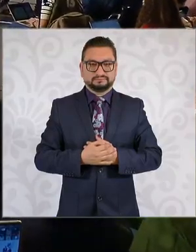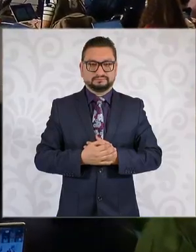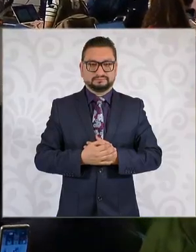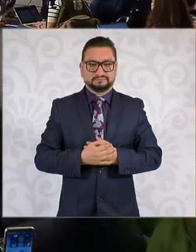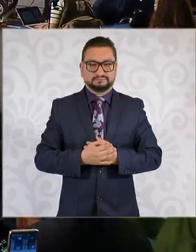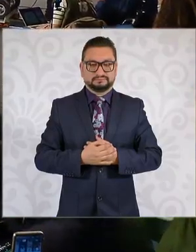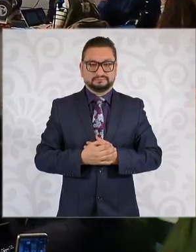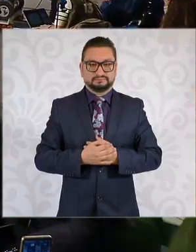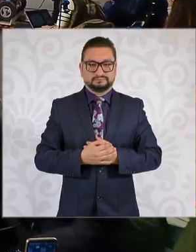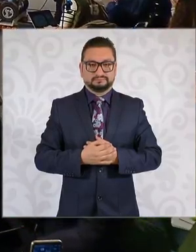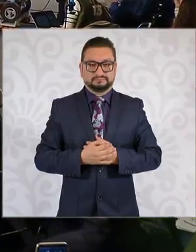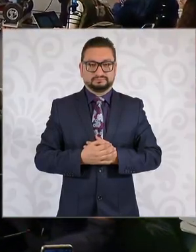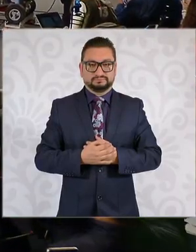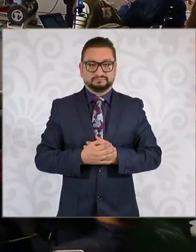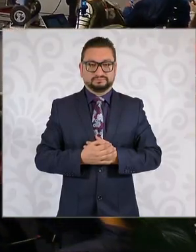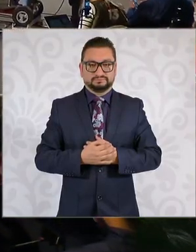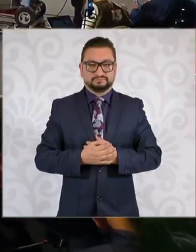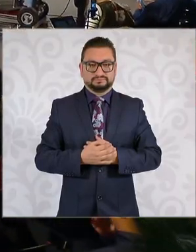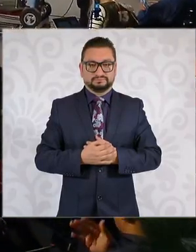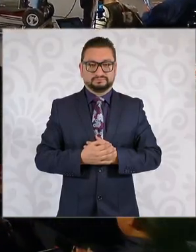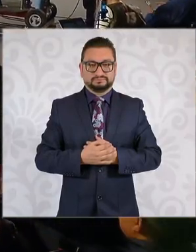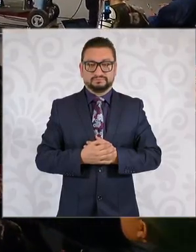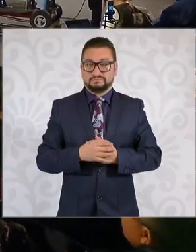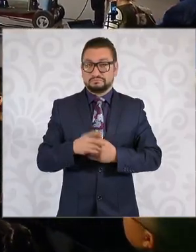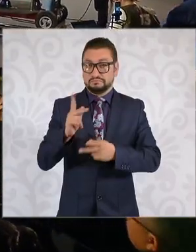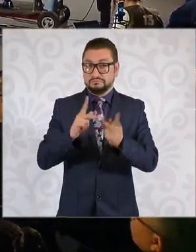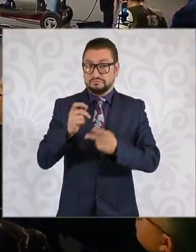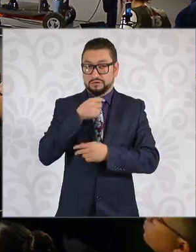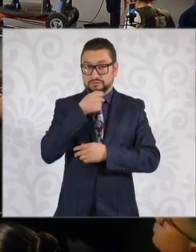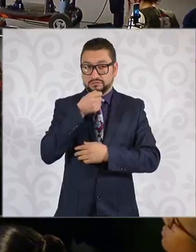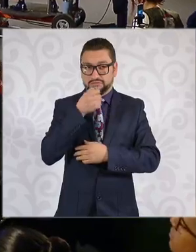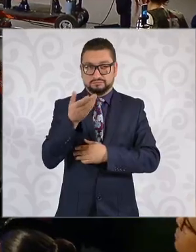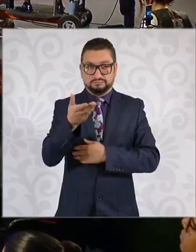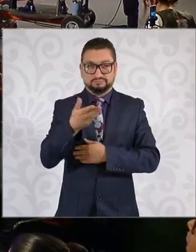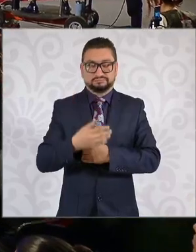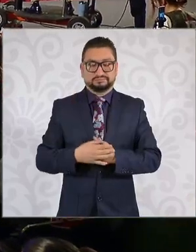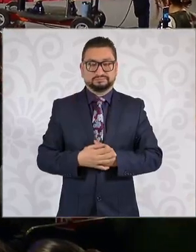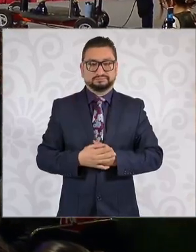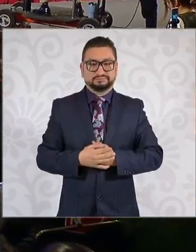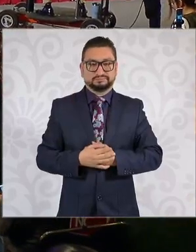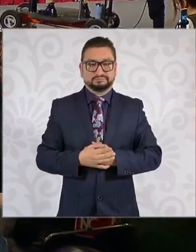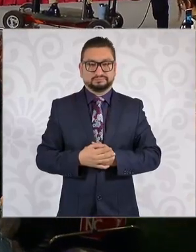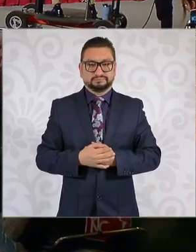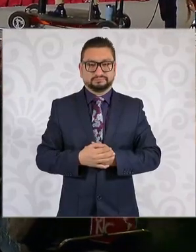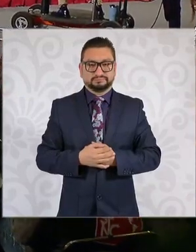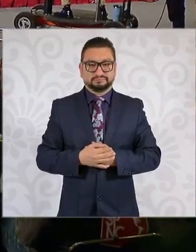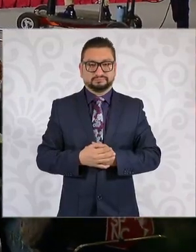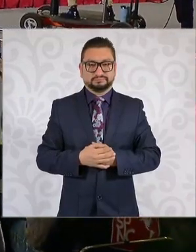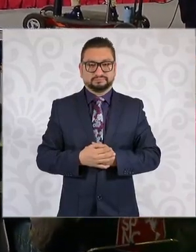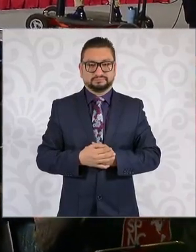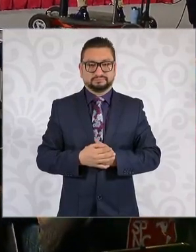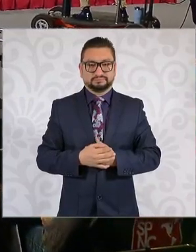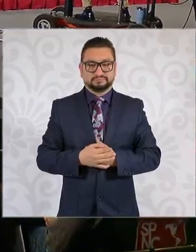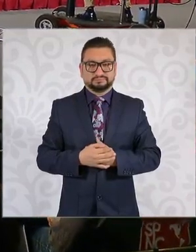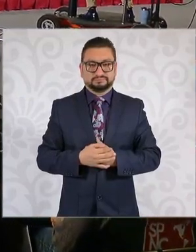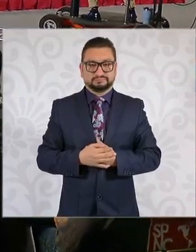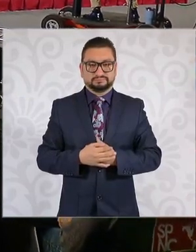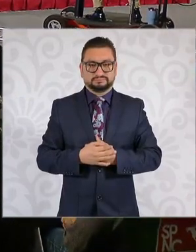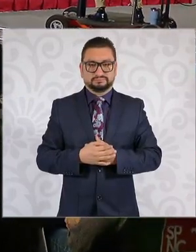¿Unos manos? Sí, si le prestan un micrófono, Pau, para que pueda acercarse.